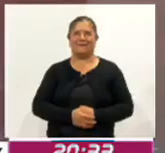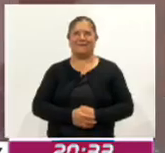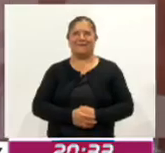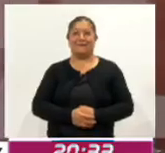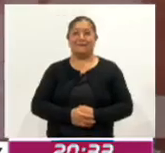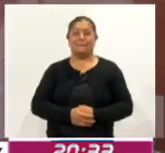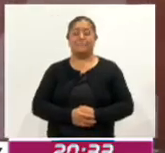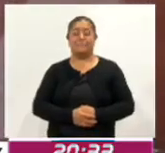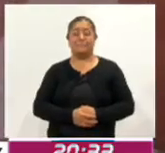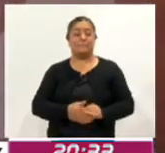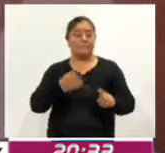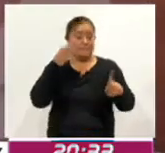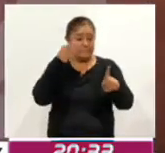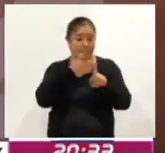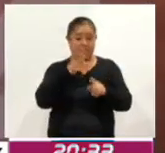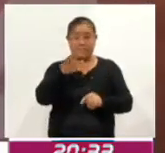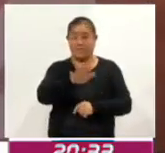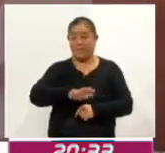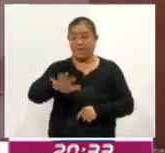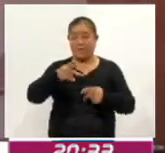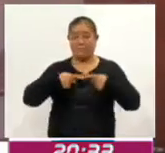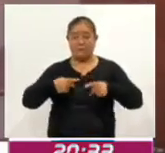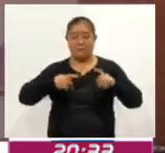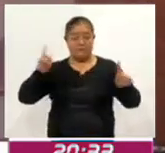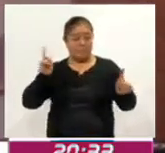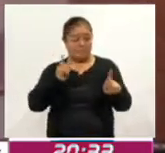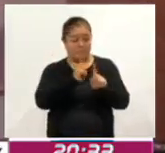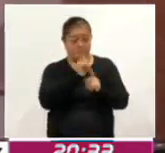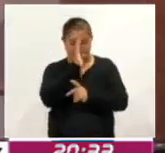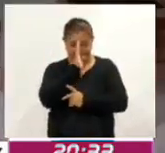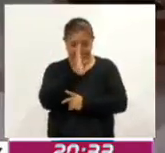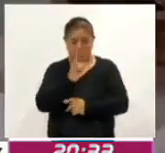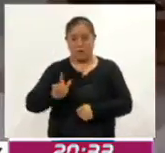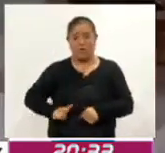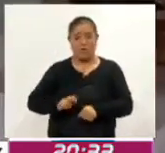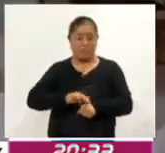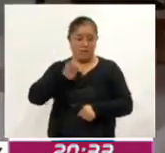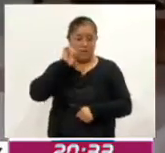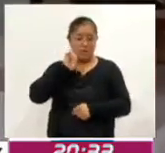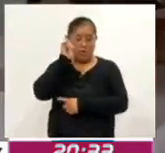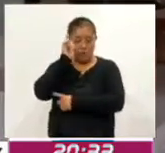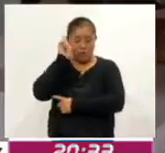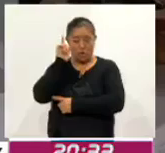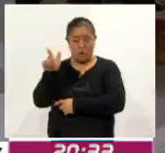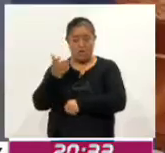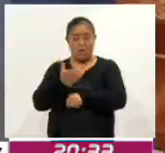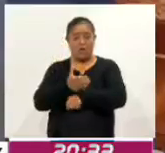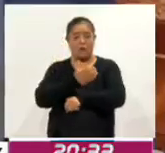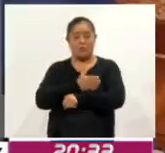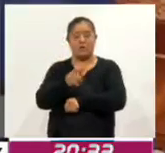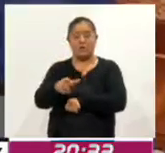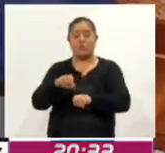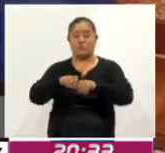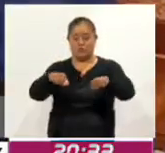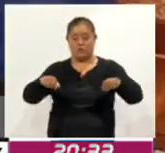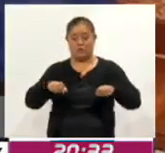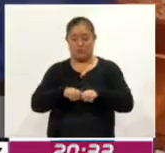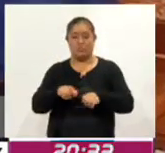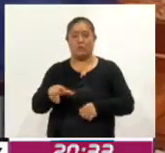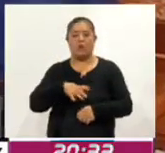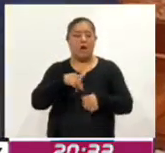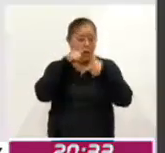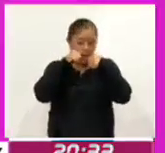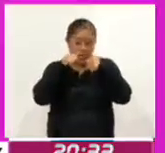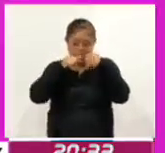Con la finalidad de escuchar las peticiones de la ciudadanía de forma directa, la gobernadora Lorena Cuellar, acompañada de su gabinete legal y ampliado, brindaron una